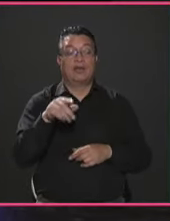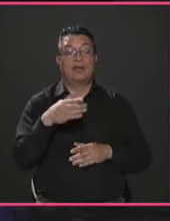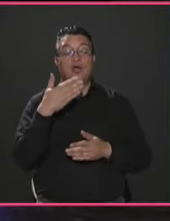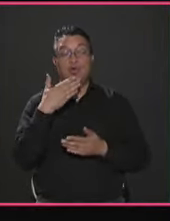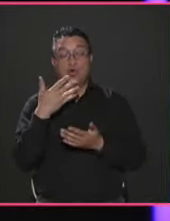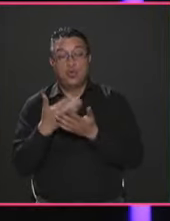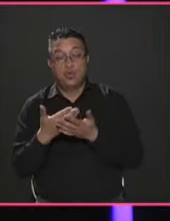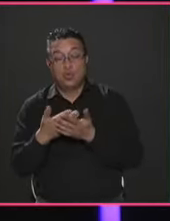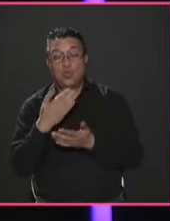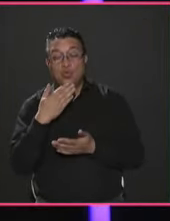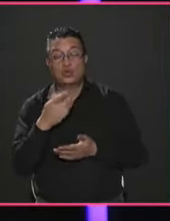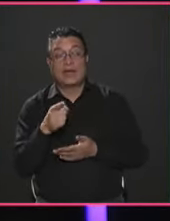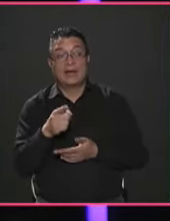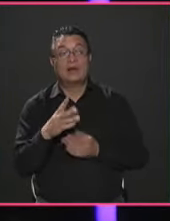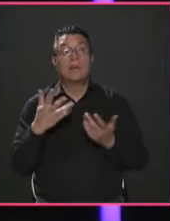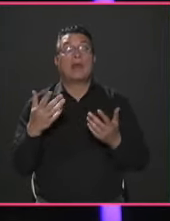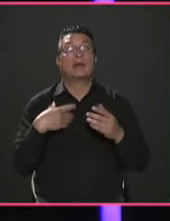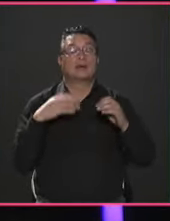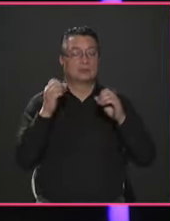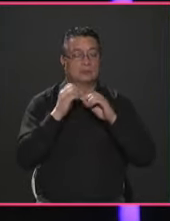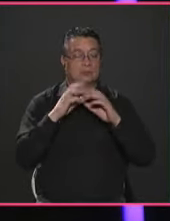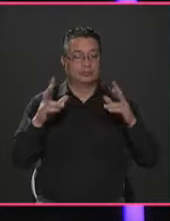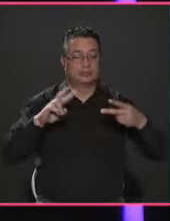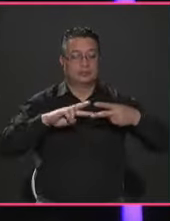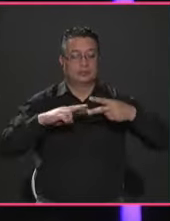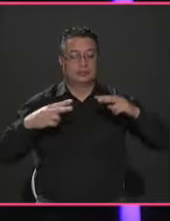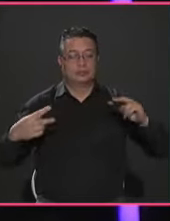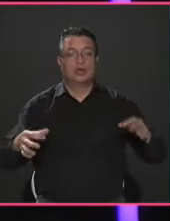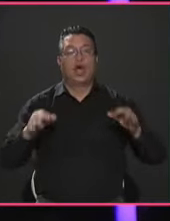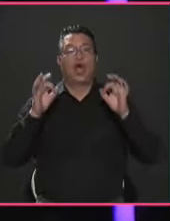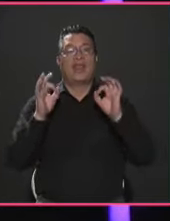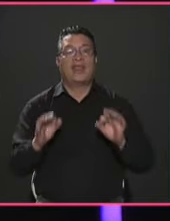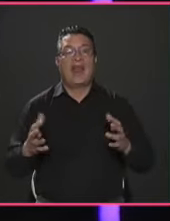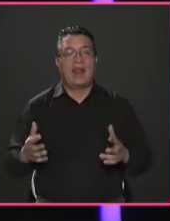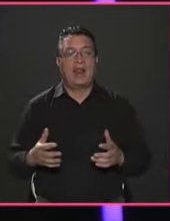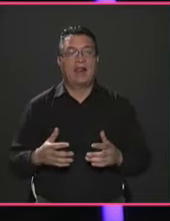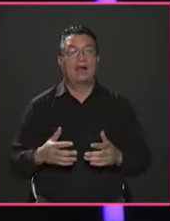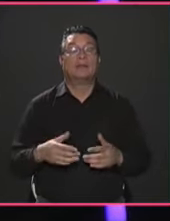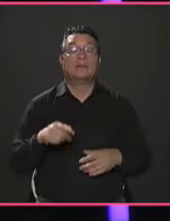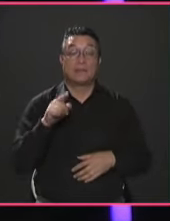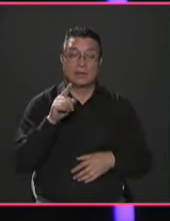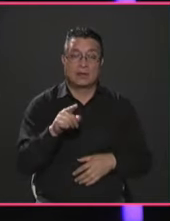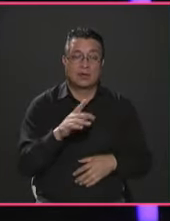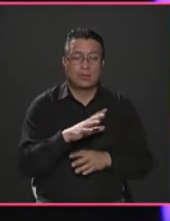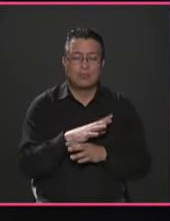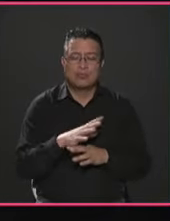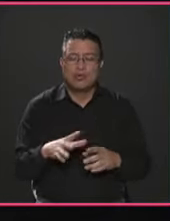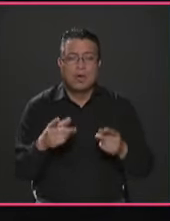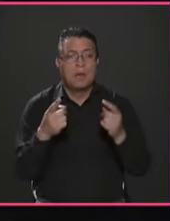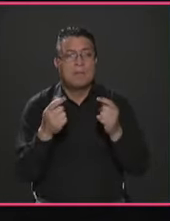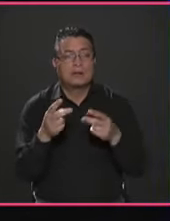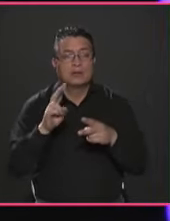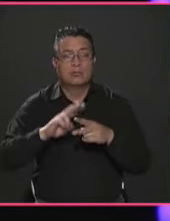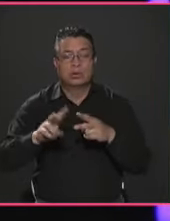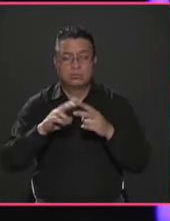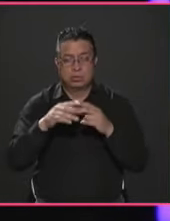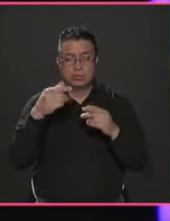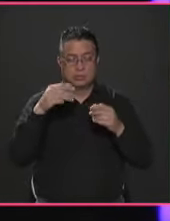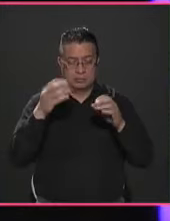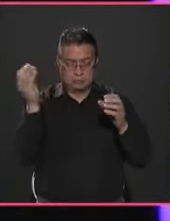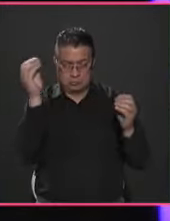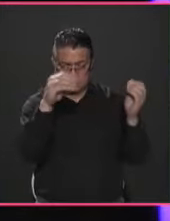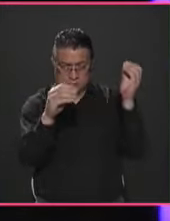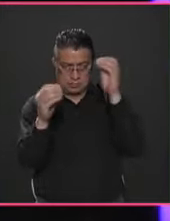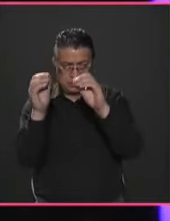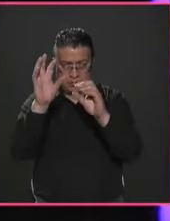objeto matemático para dilucidar la secuencia original Ya esto es muy similar a construir un rompecabeza